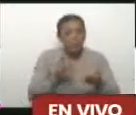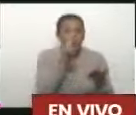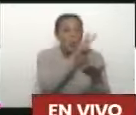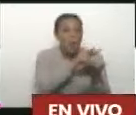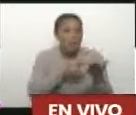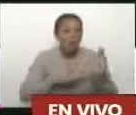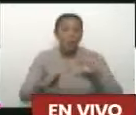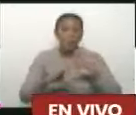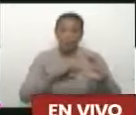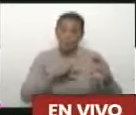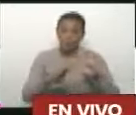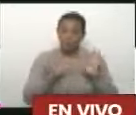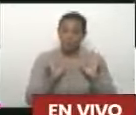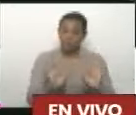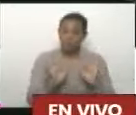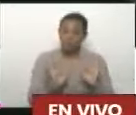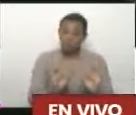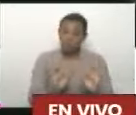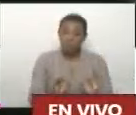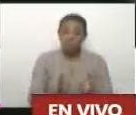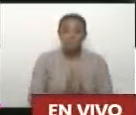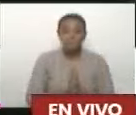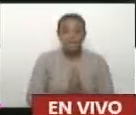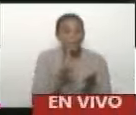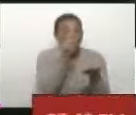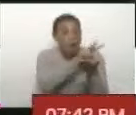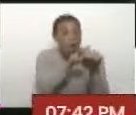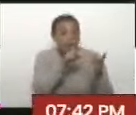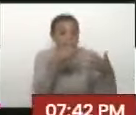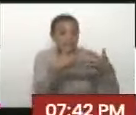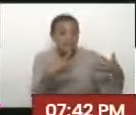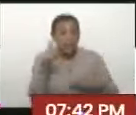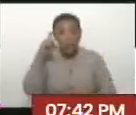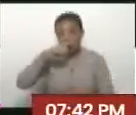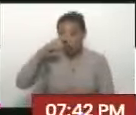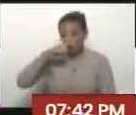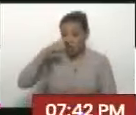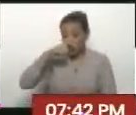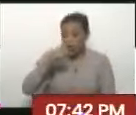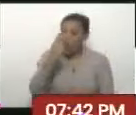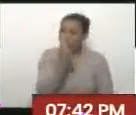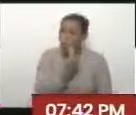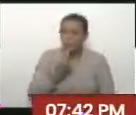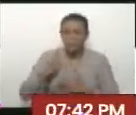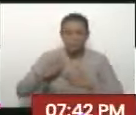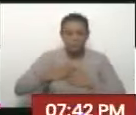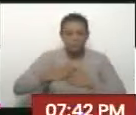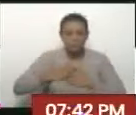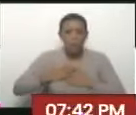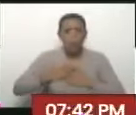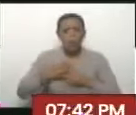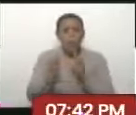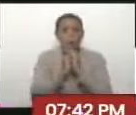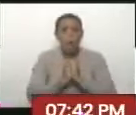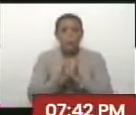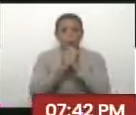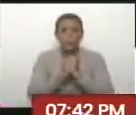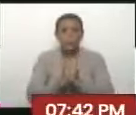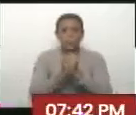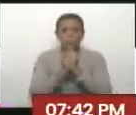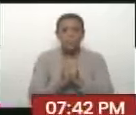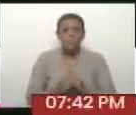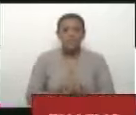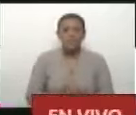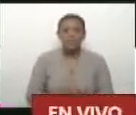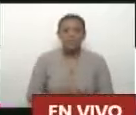un comunicado que hemos escrito entre judíos comprometido con la liberación de Palestina judíos